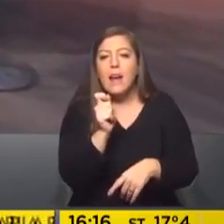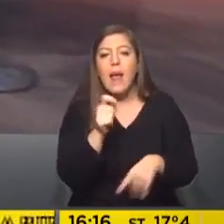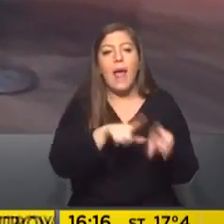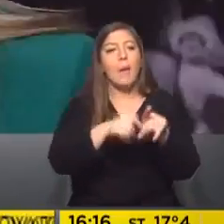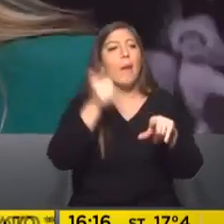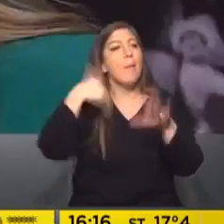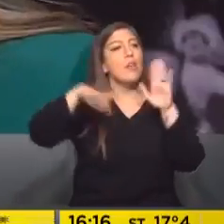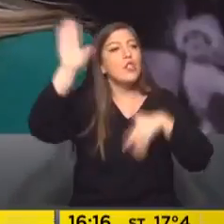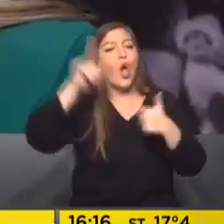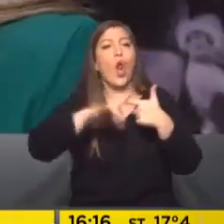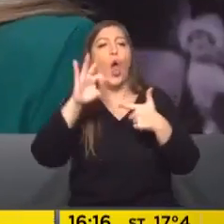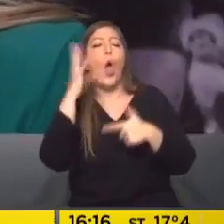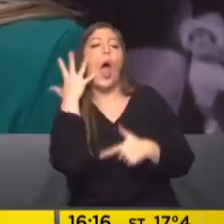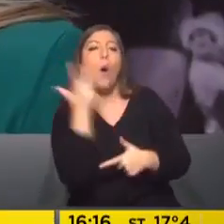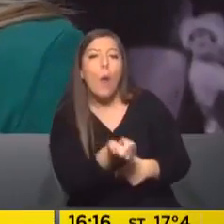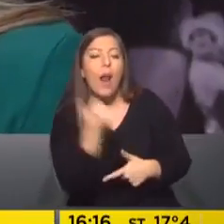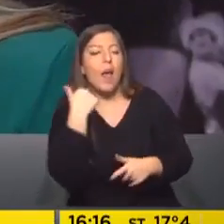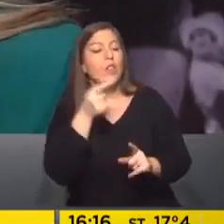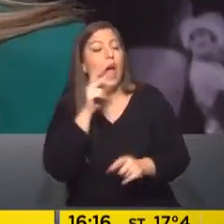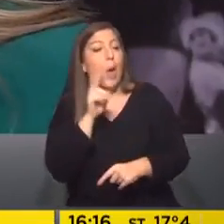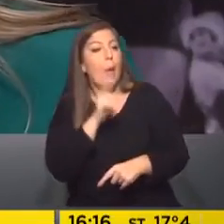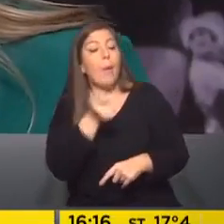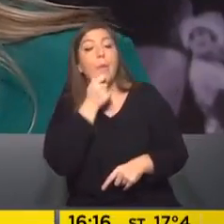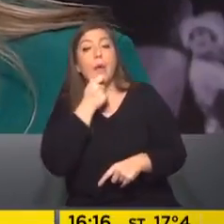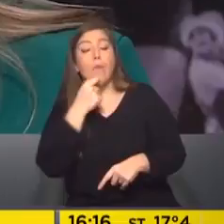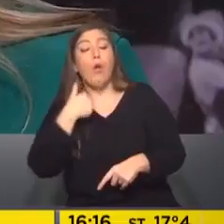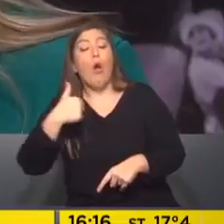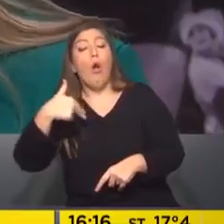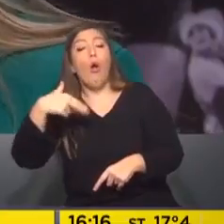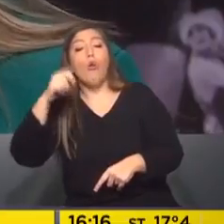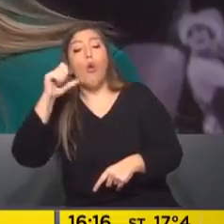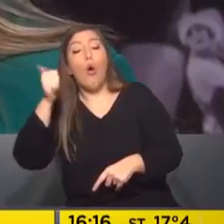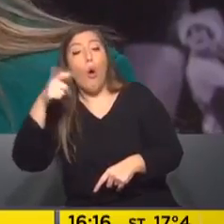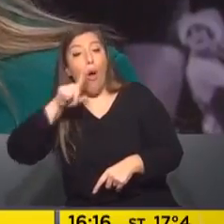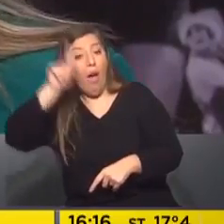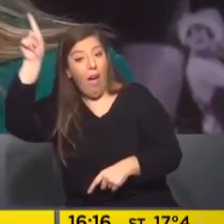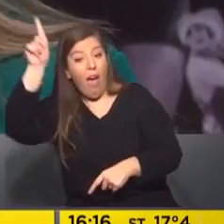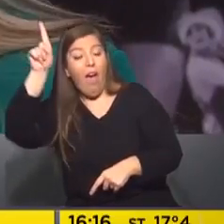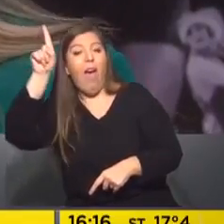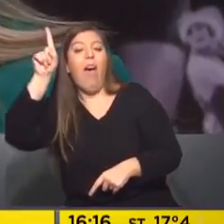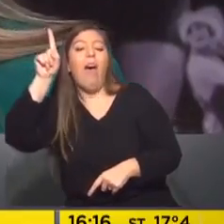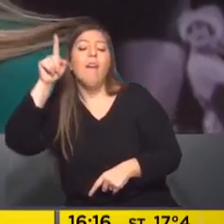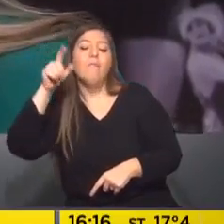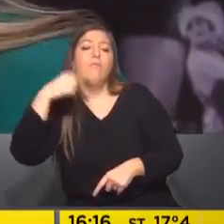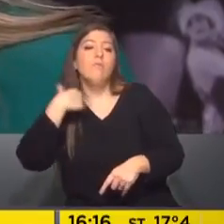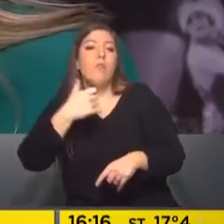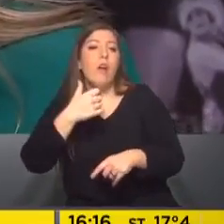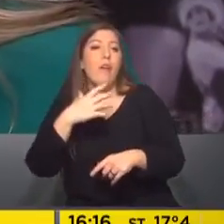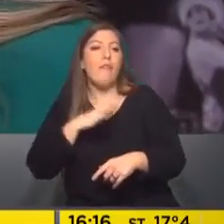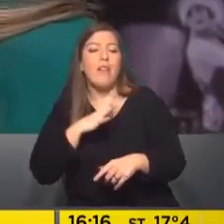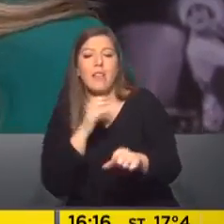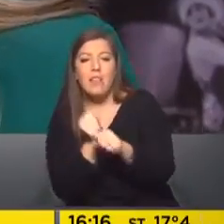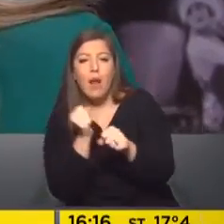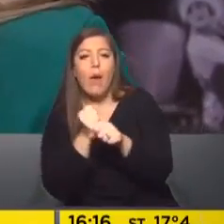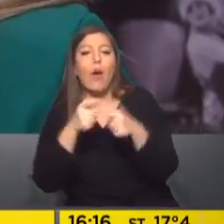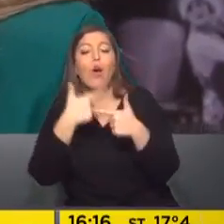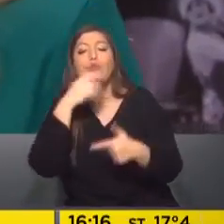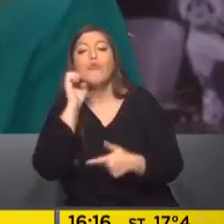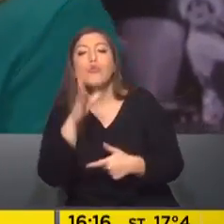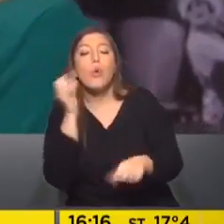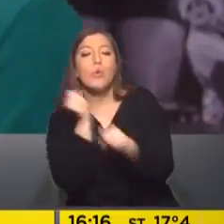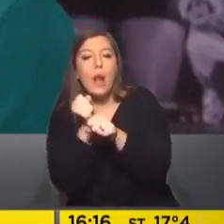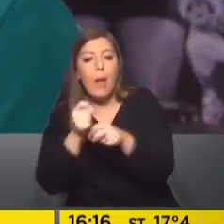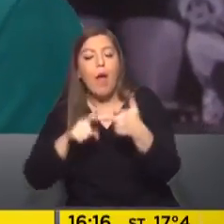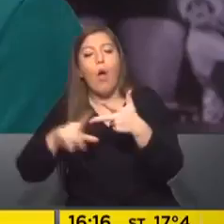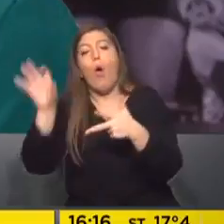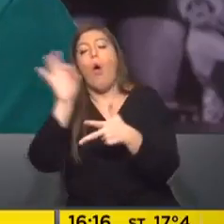eso, vemos que, por ejemplo, en el NOA, de donde vengo, los índices de desocupación, subocupación, trabajo en negro son mucho